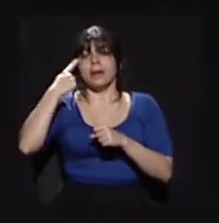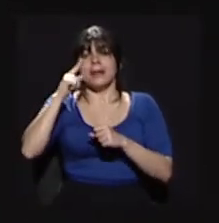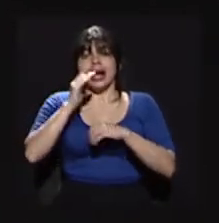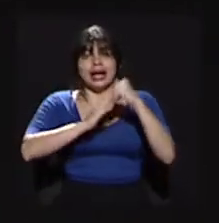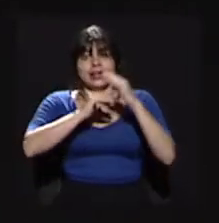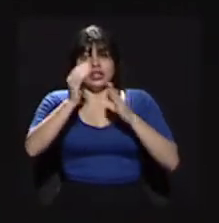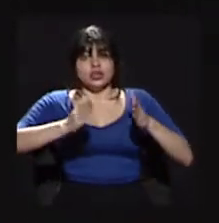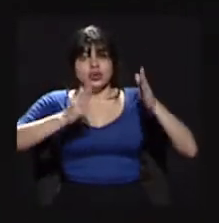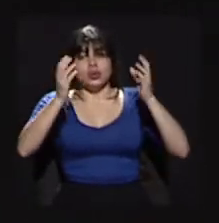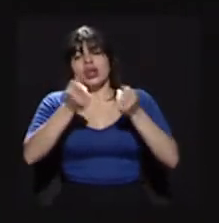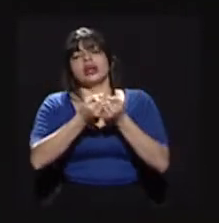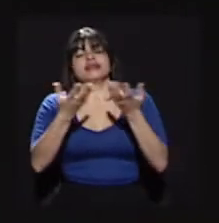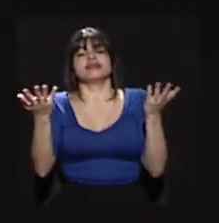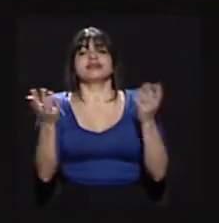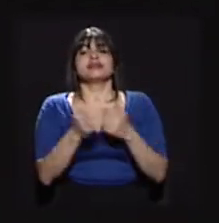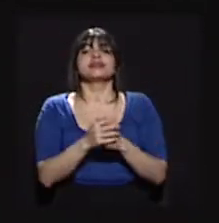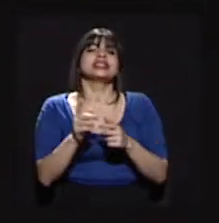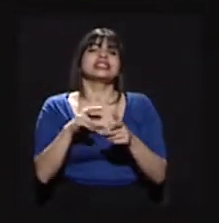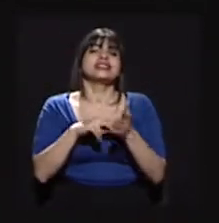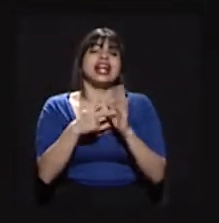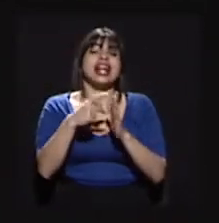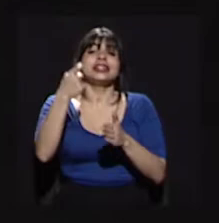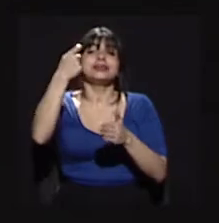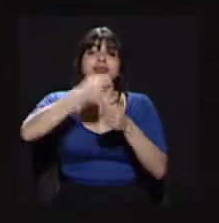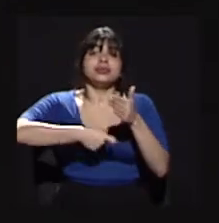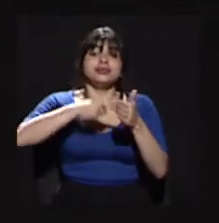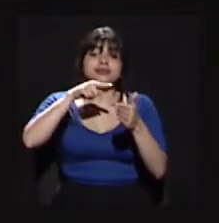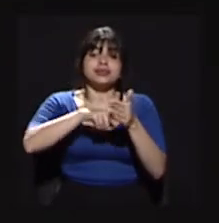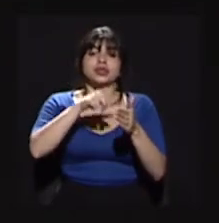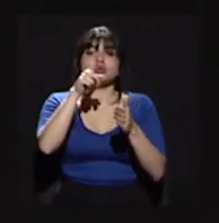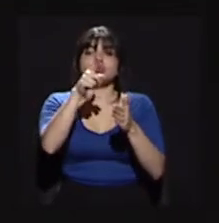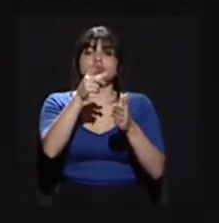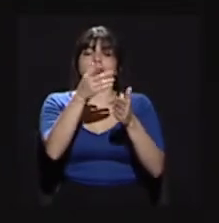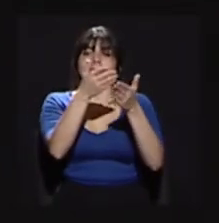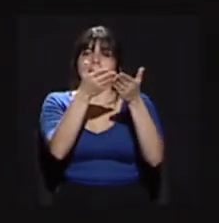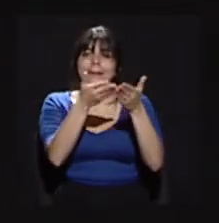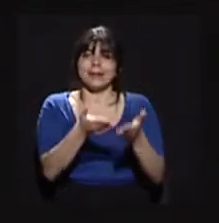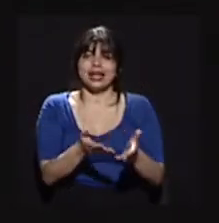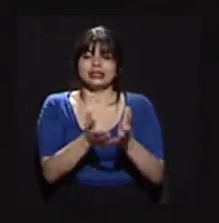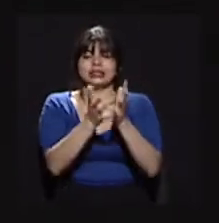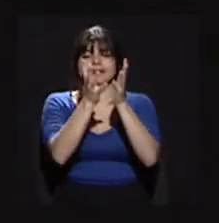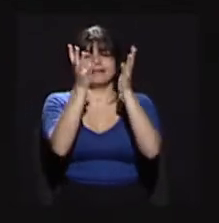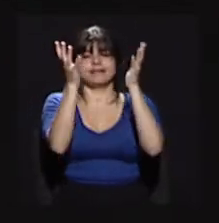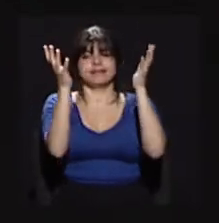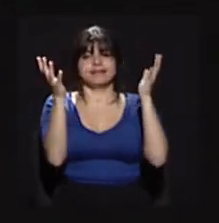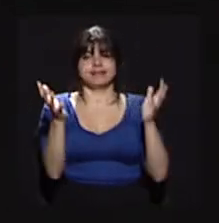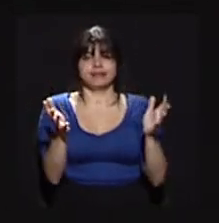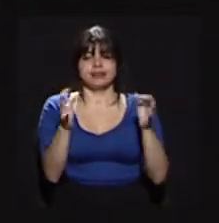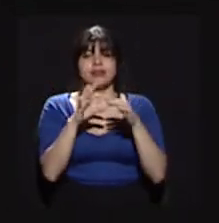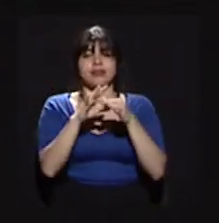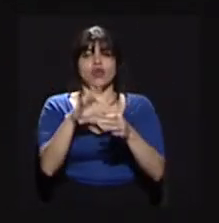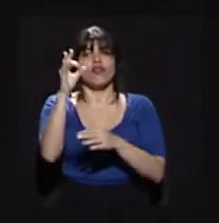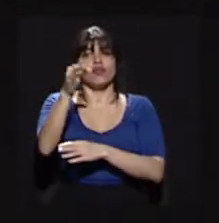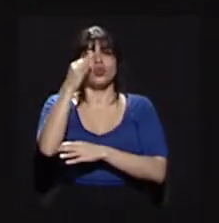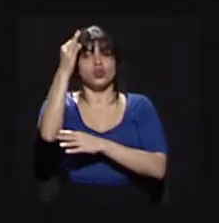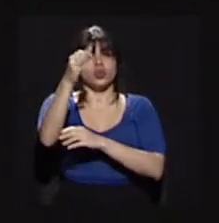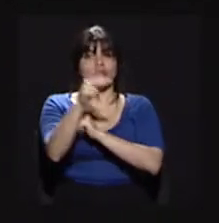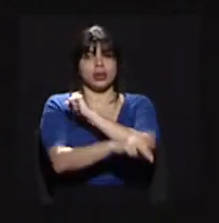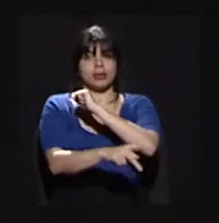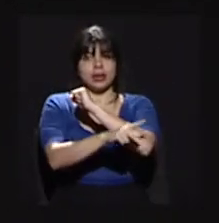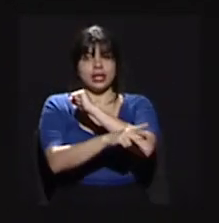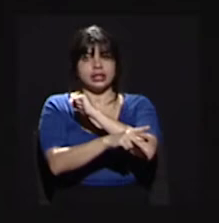infraestructura etcétera decir que lo fiscal es un peso inmenso sobre el futuro de la nación